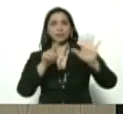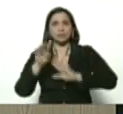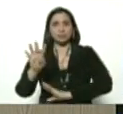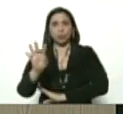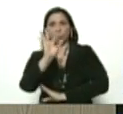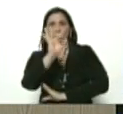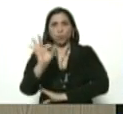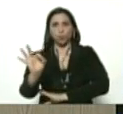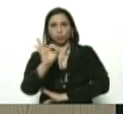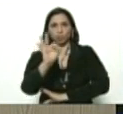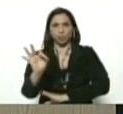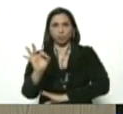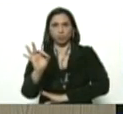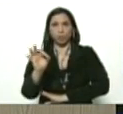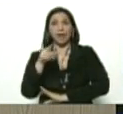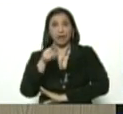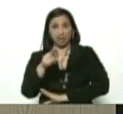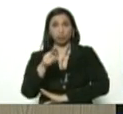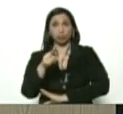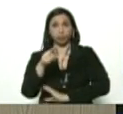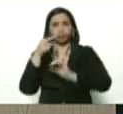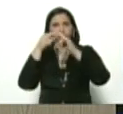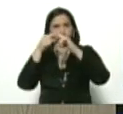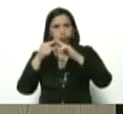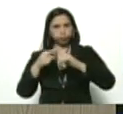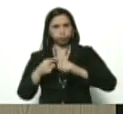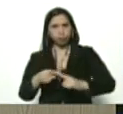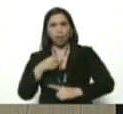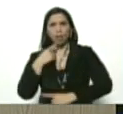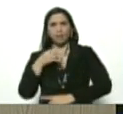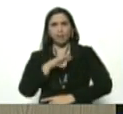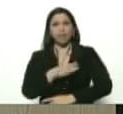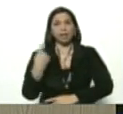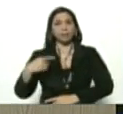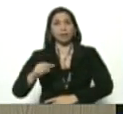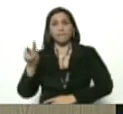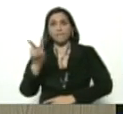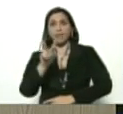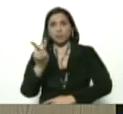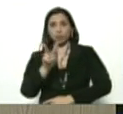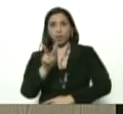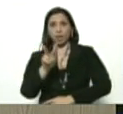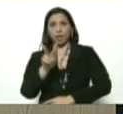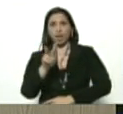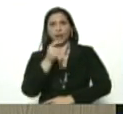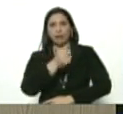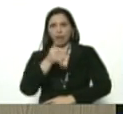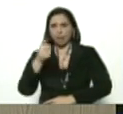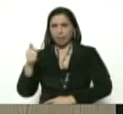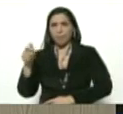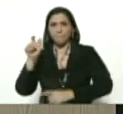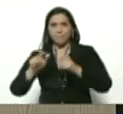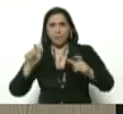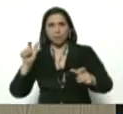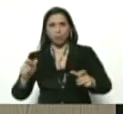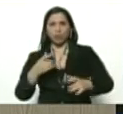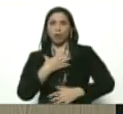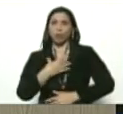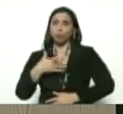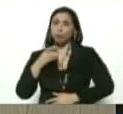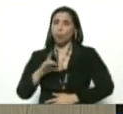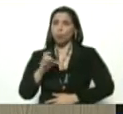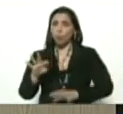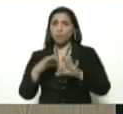por ciento es una tasa de letalidad que tiene venezuela claro cada persona que fallece es un dolor para sus